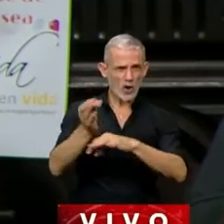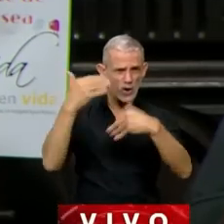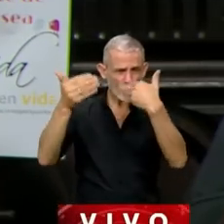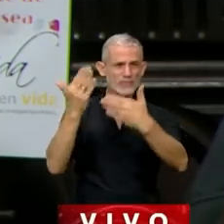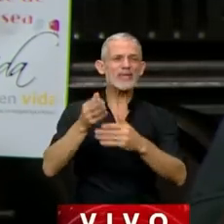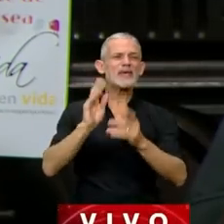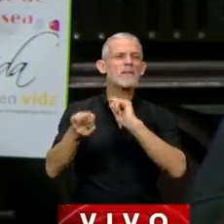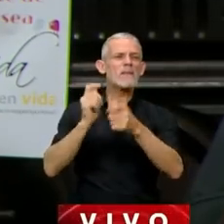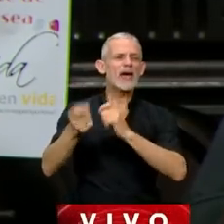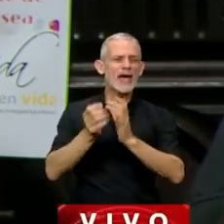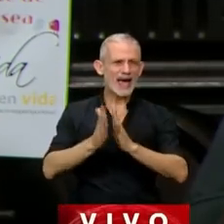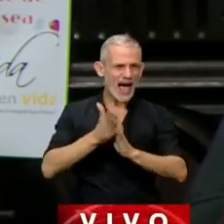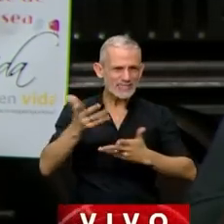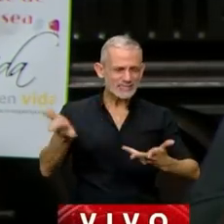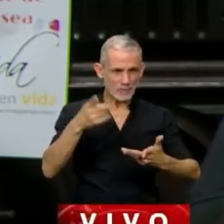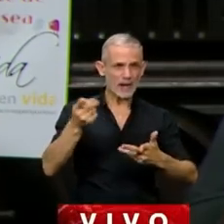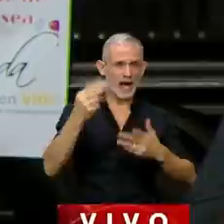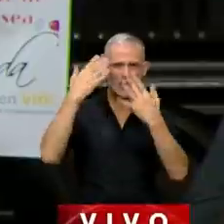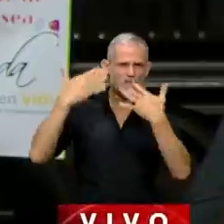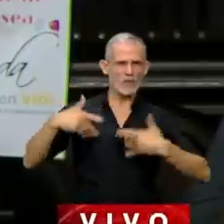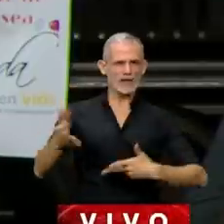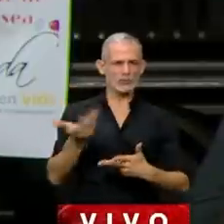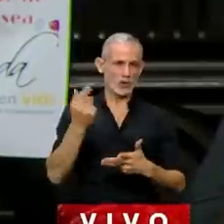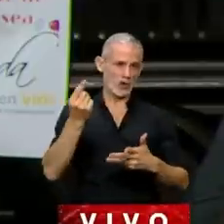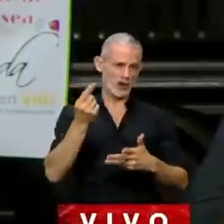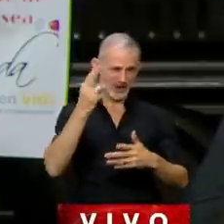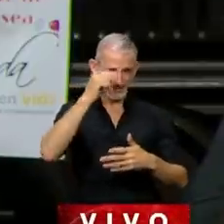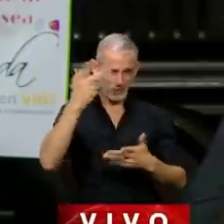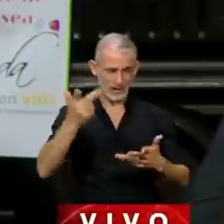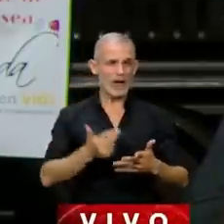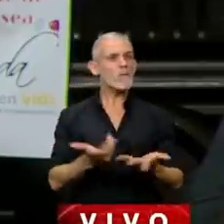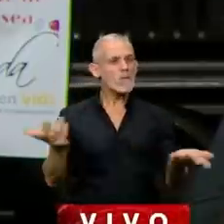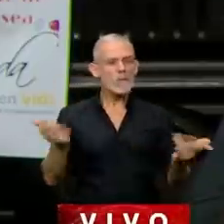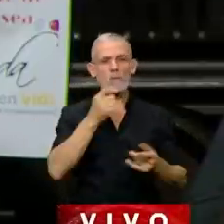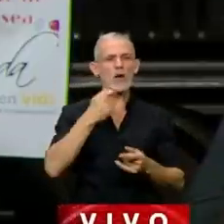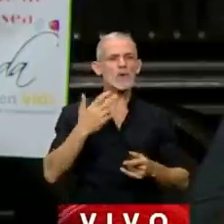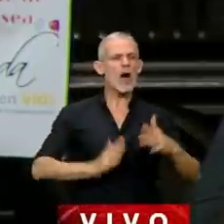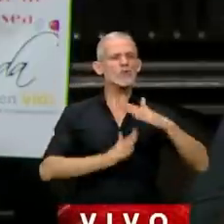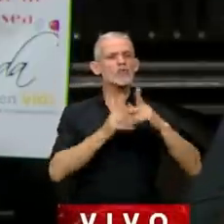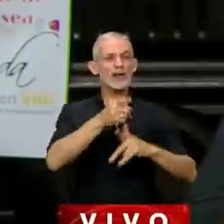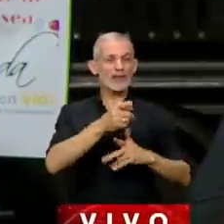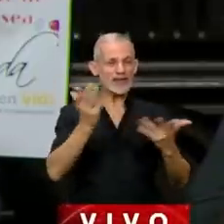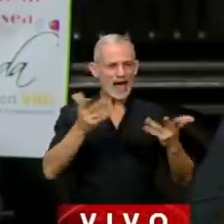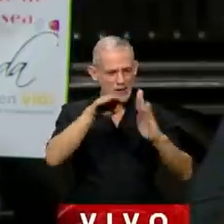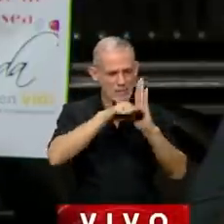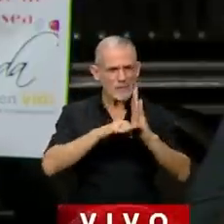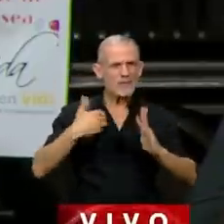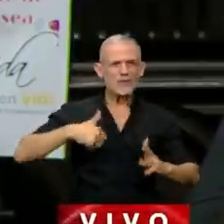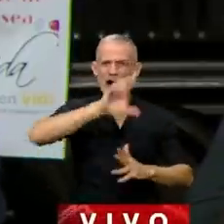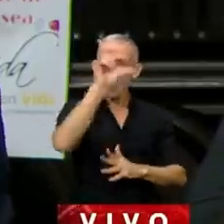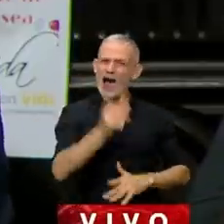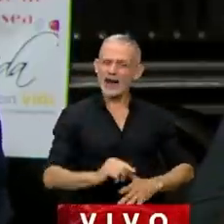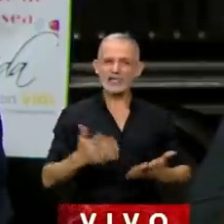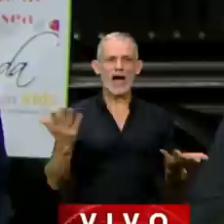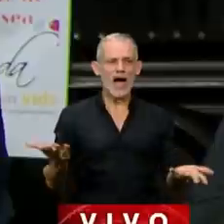las becas de formación de enfermería, si se implementan por la autoridad de aplicación con ese criterio federal, se